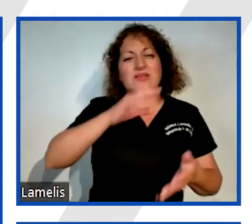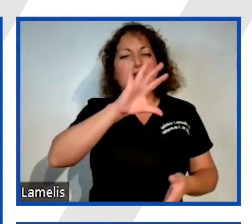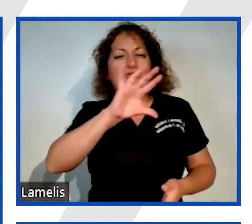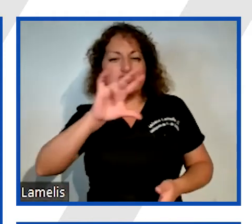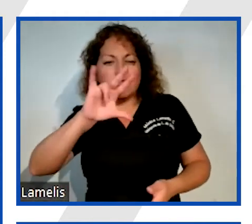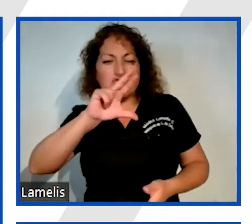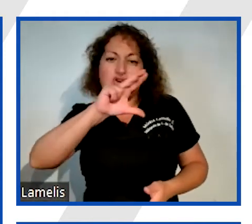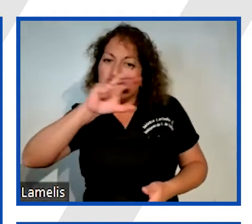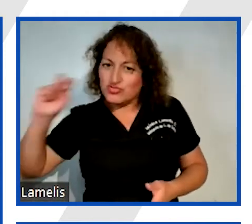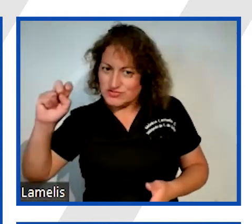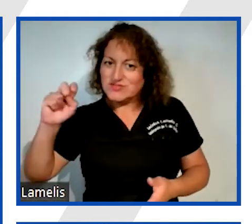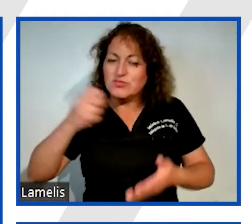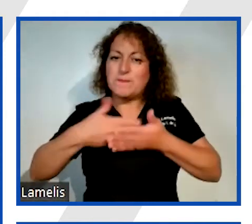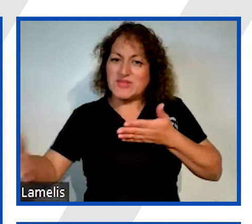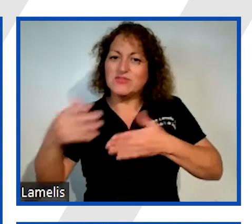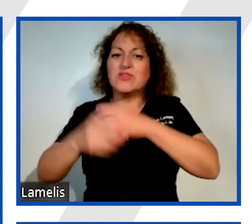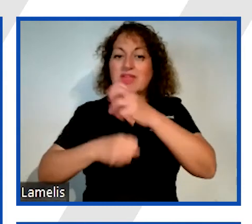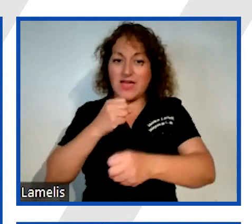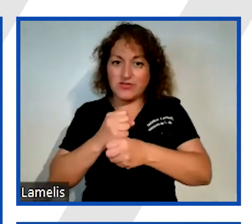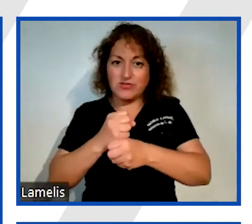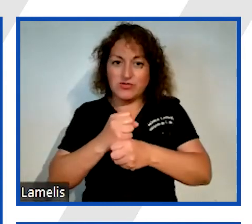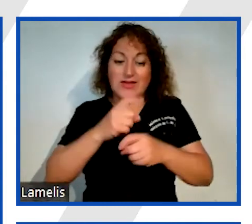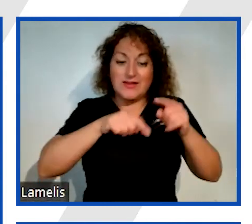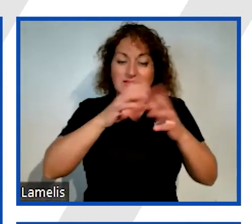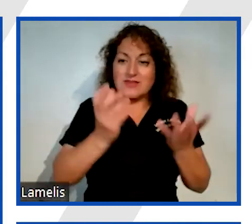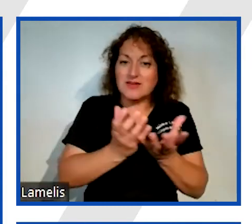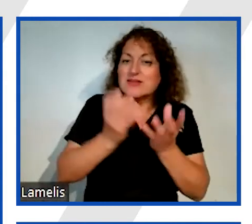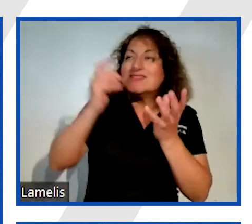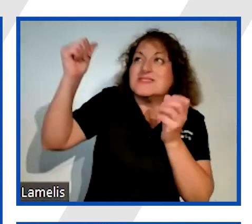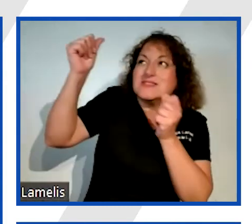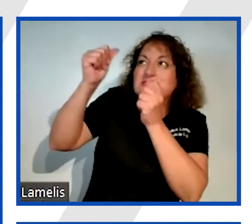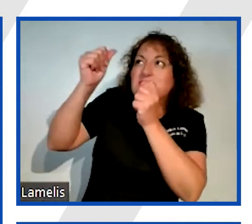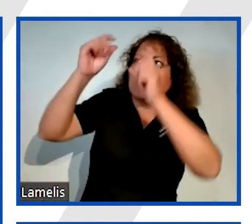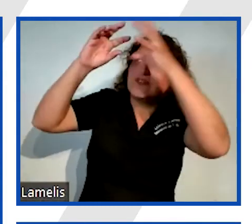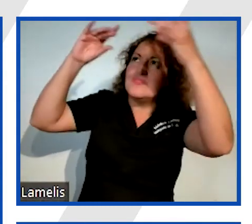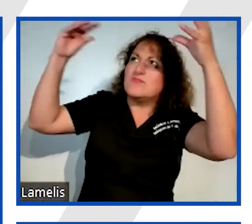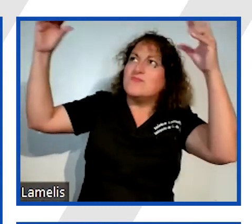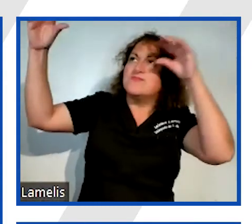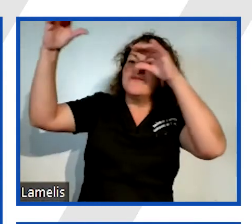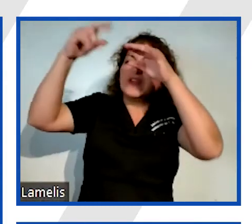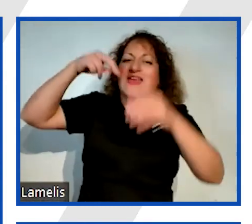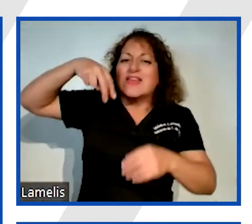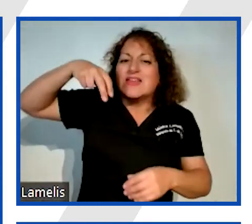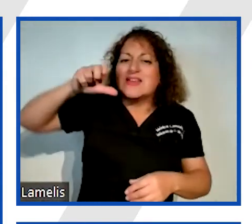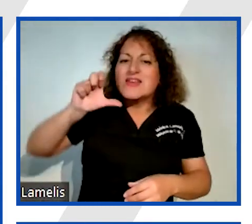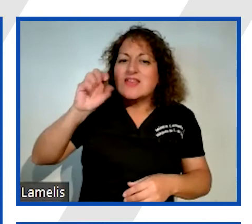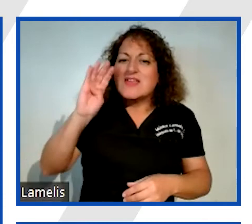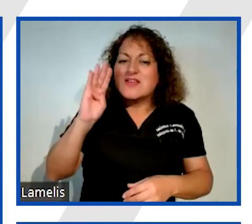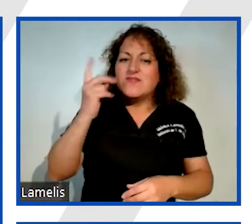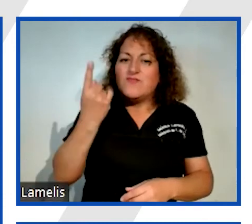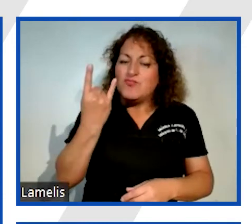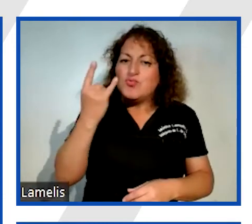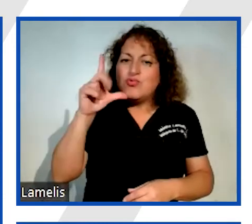estaba pasando cerca de una nebulosa que juntó tanta nebulosa empezó a como